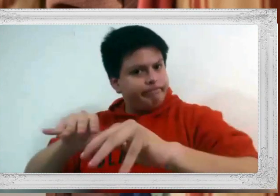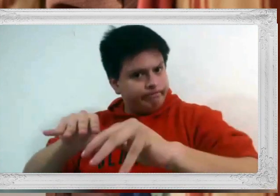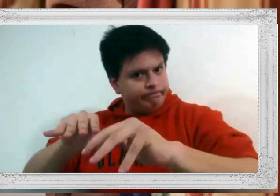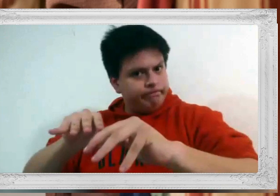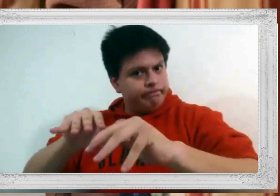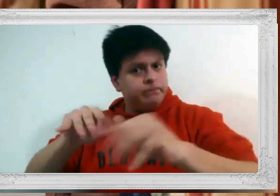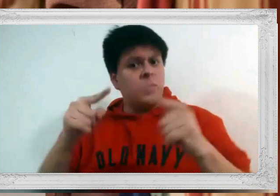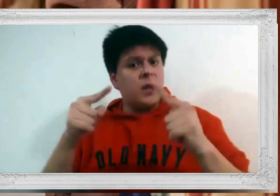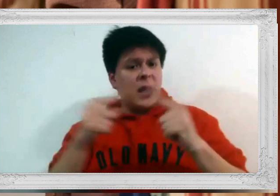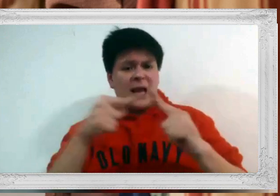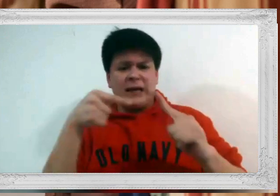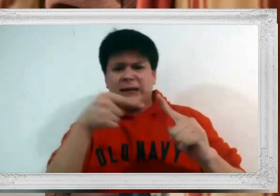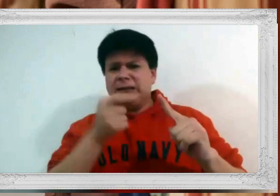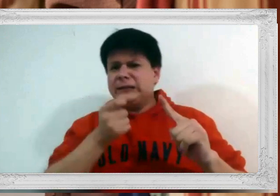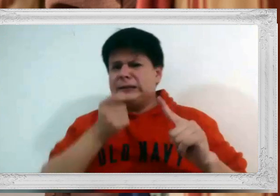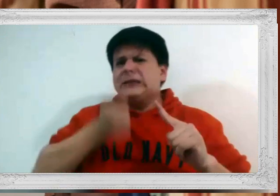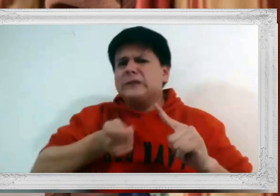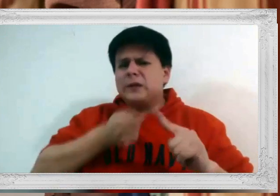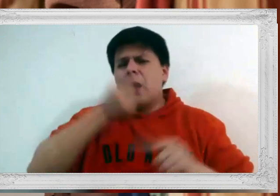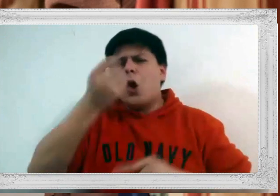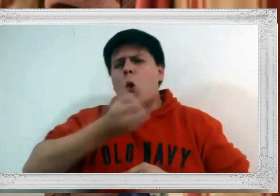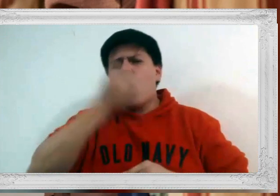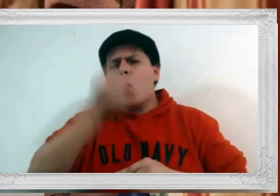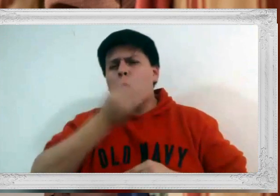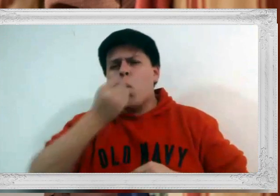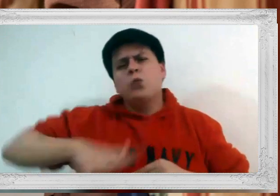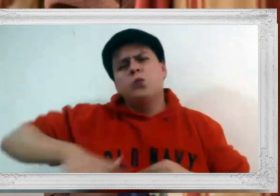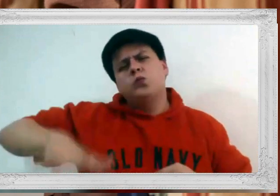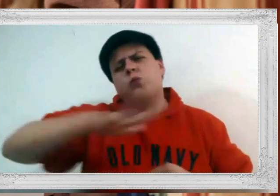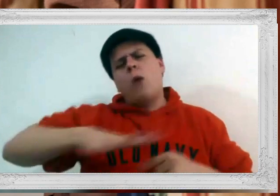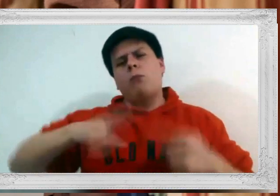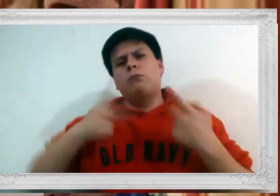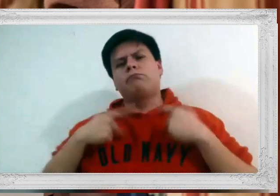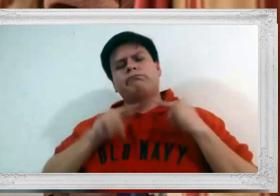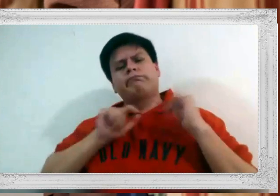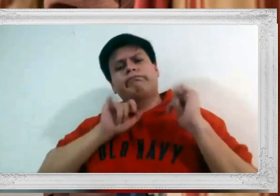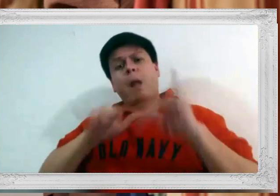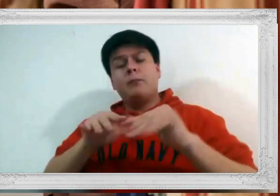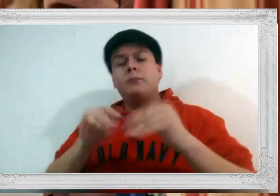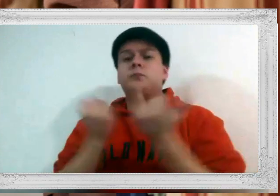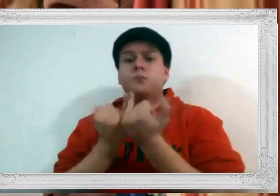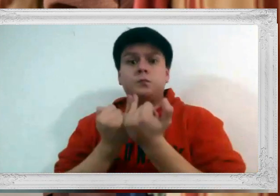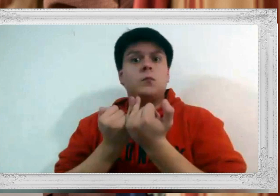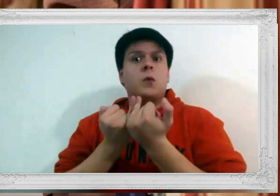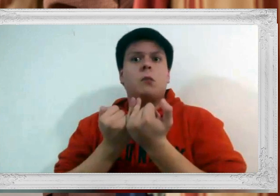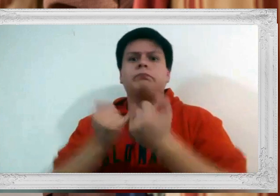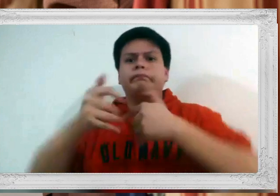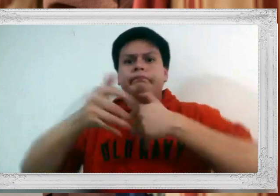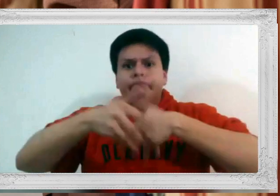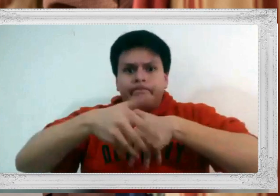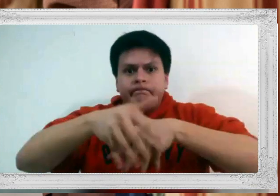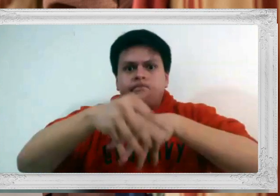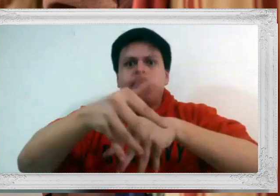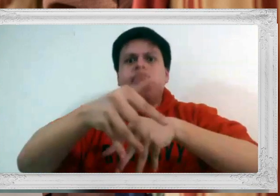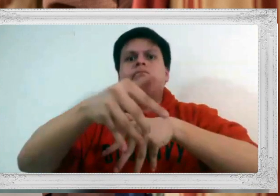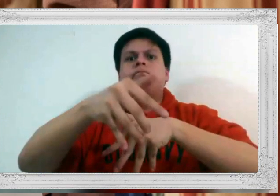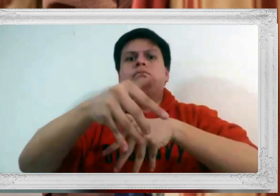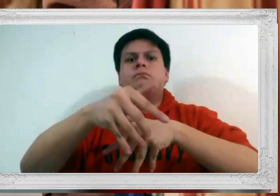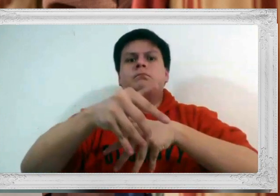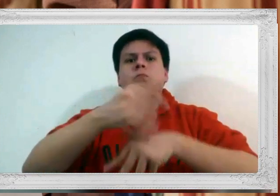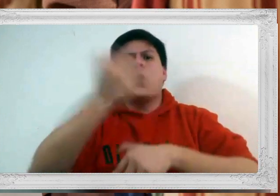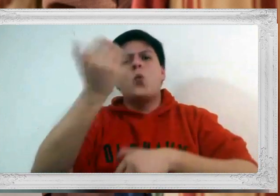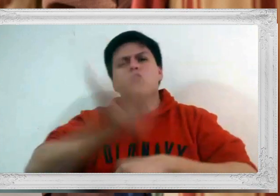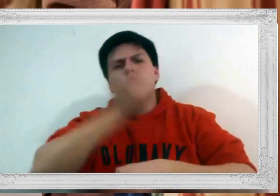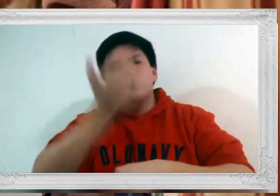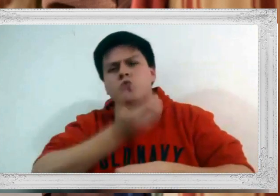El templo es el lugar del culto público y solemne, pero también de la peregrinación, de los ritos tradicionales y